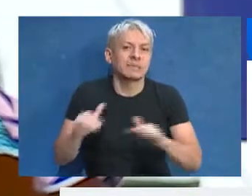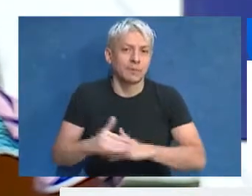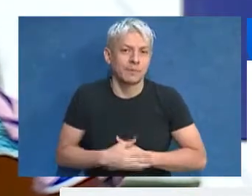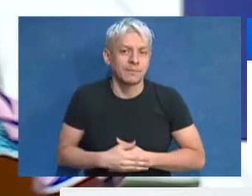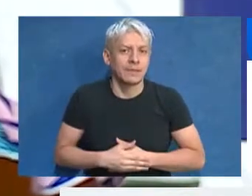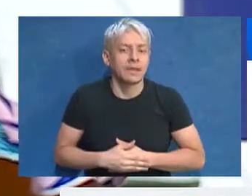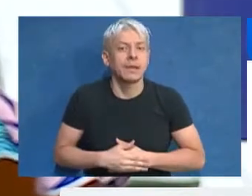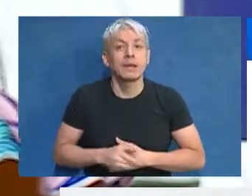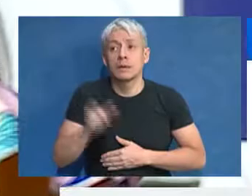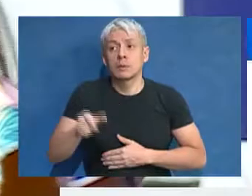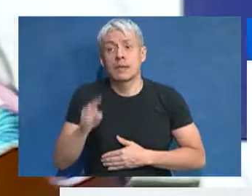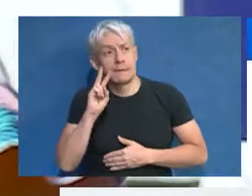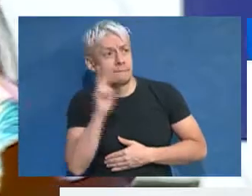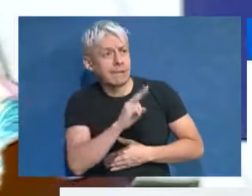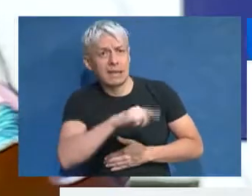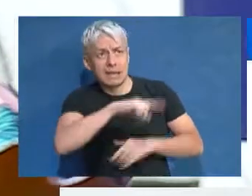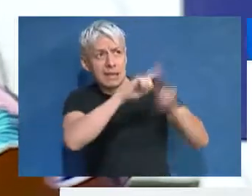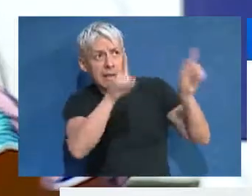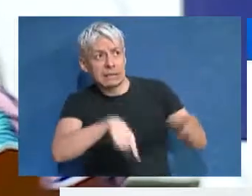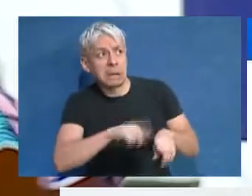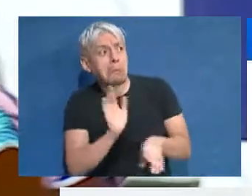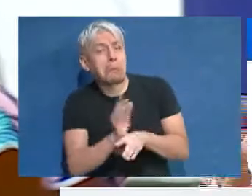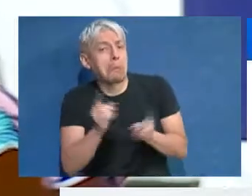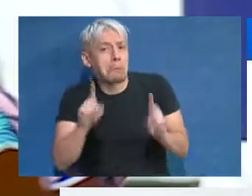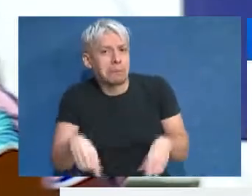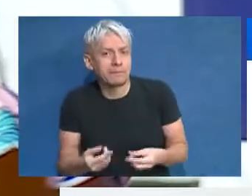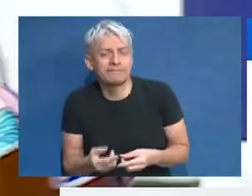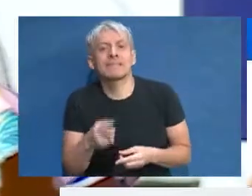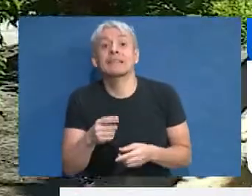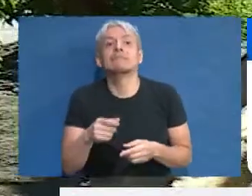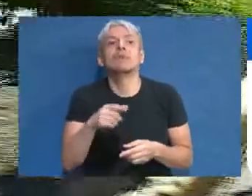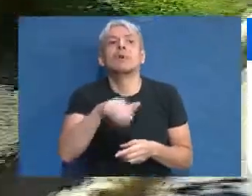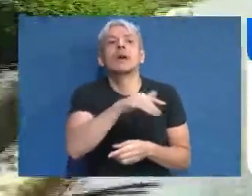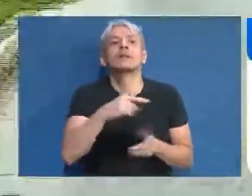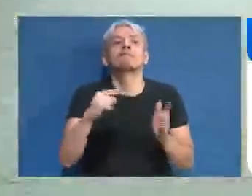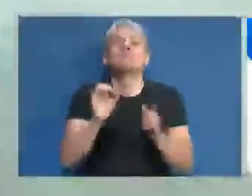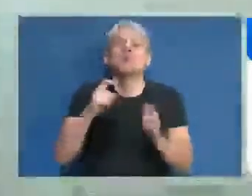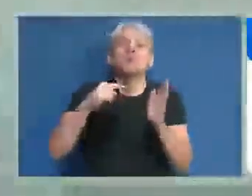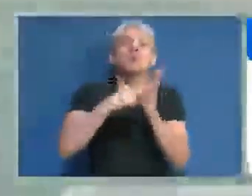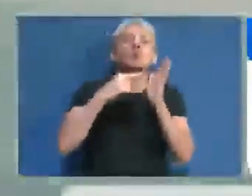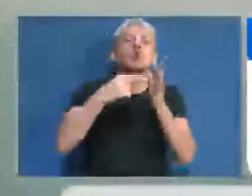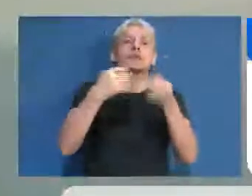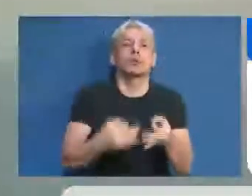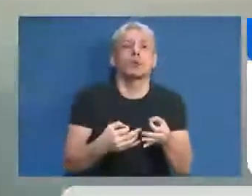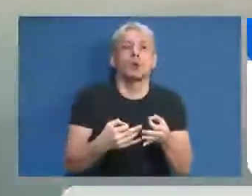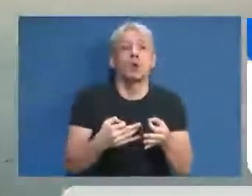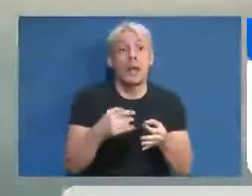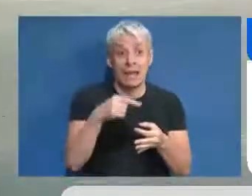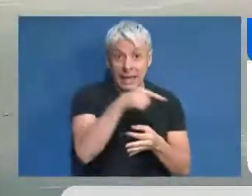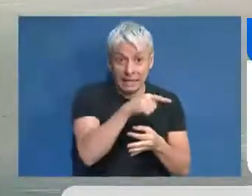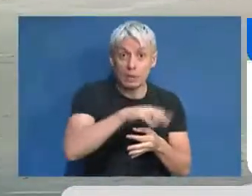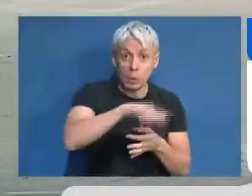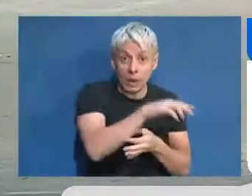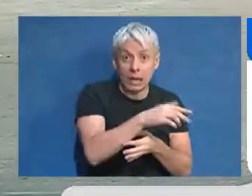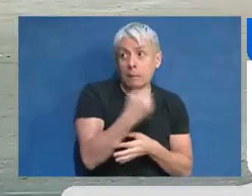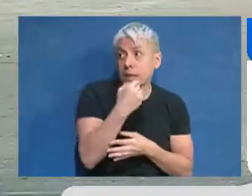ve el cartel punto seguro y no sabe qué significa. Bueno, punto seguro es eso. Es un lugar donde va a haber luz cuando se haya cortado por alguna